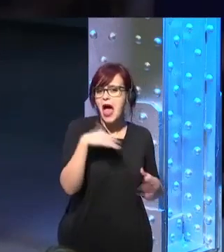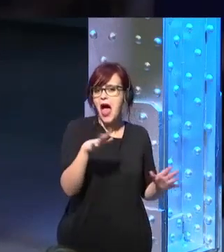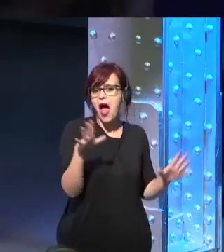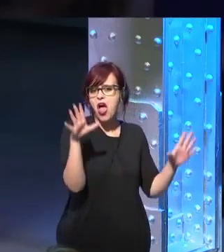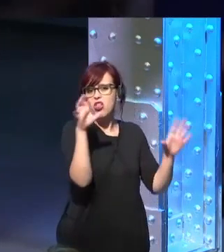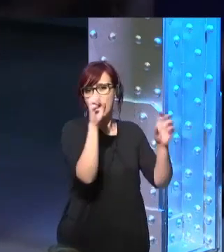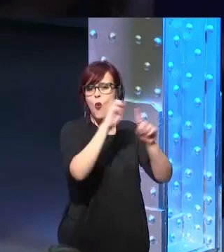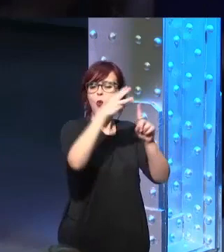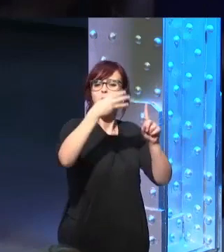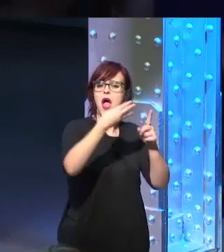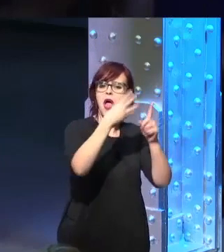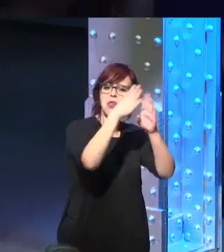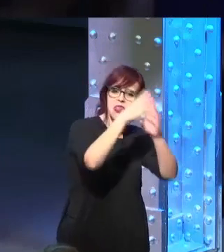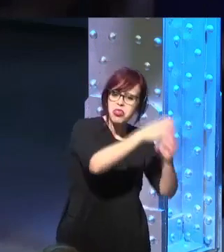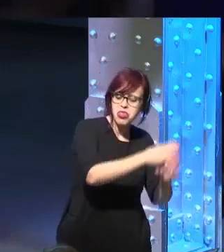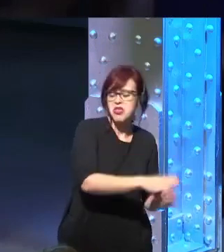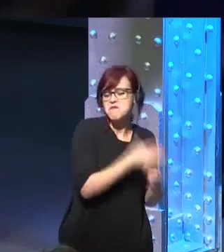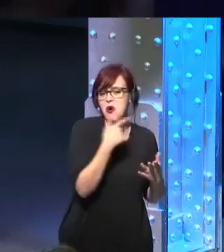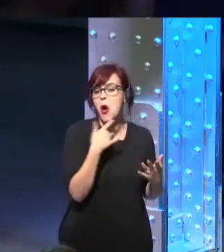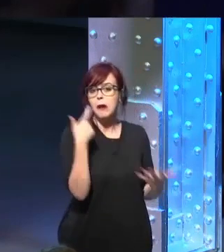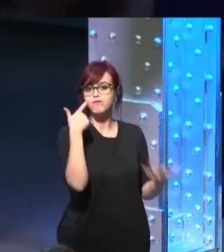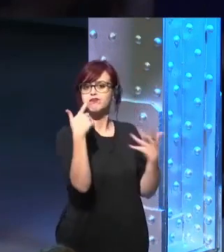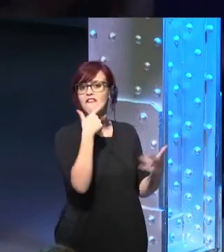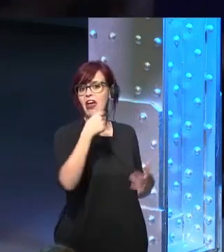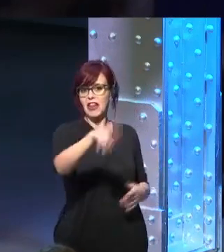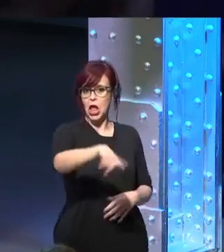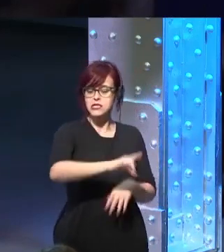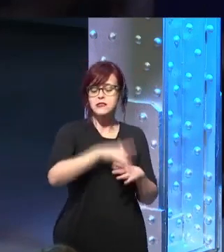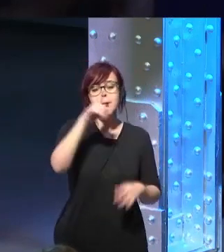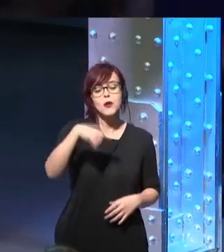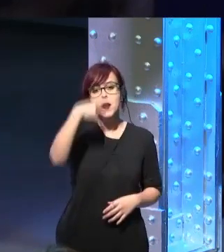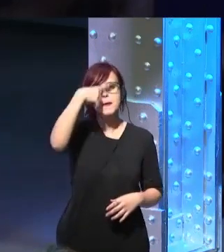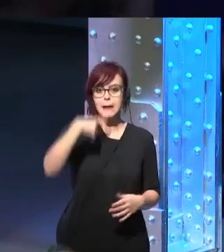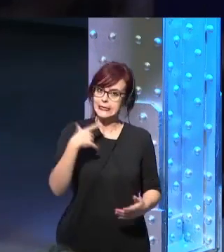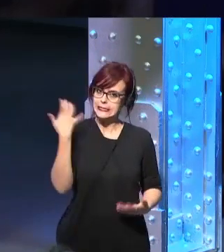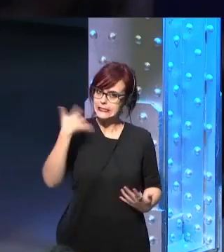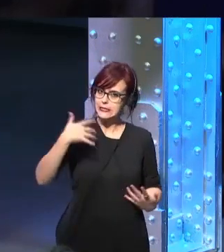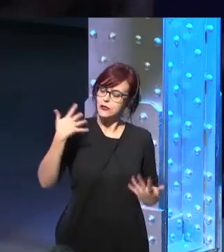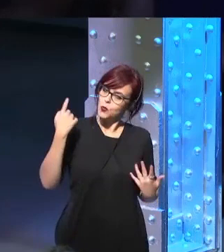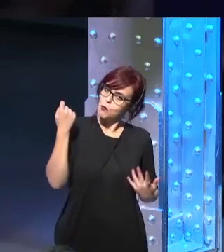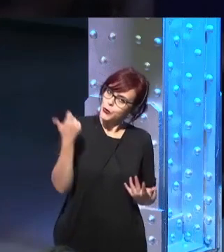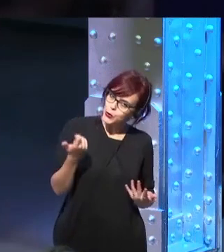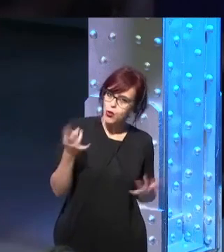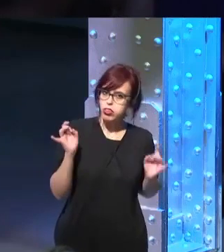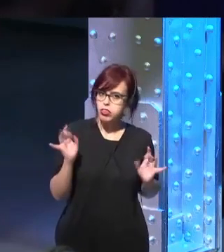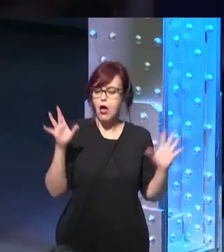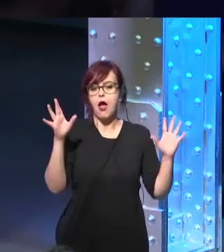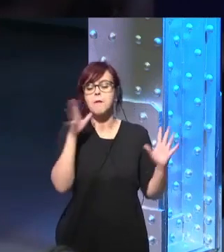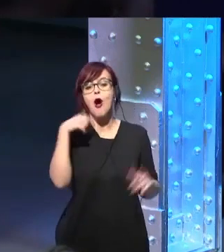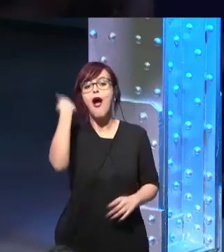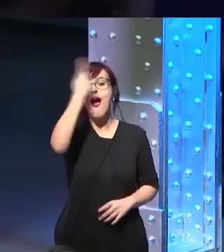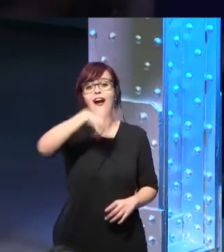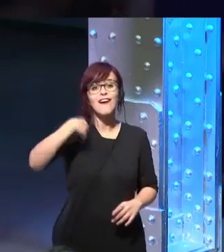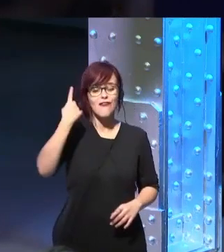rincones oscuros de la web, no están a la vista. Y luego además hay una imagen muy controvertida que circuló de